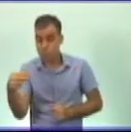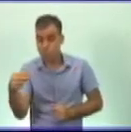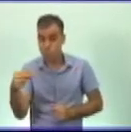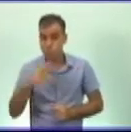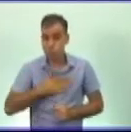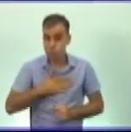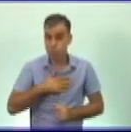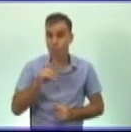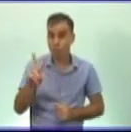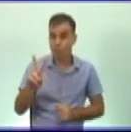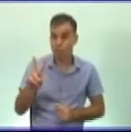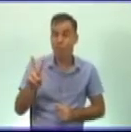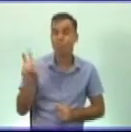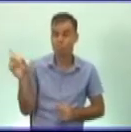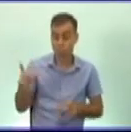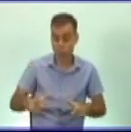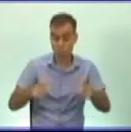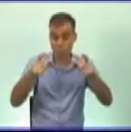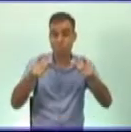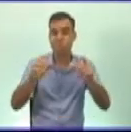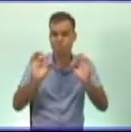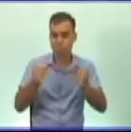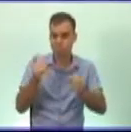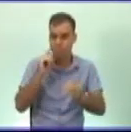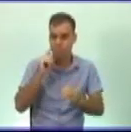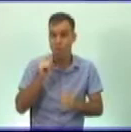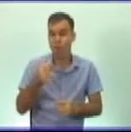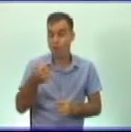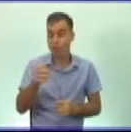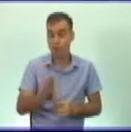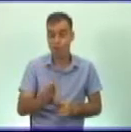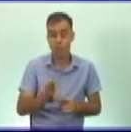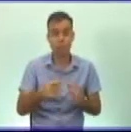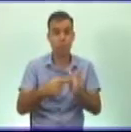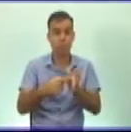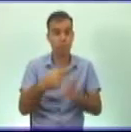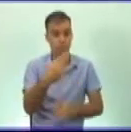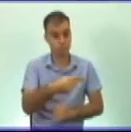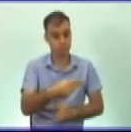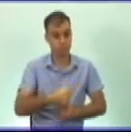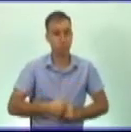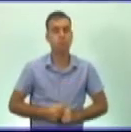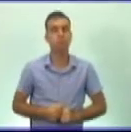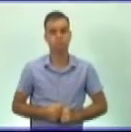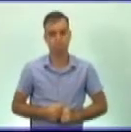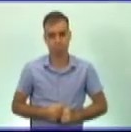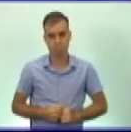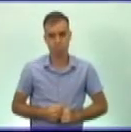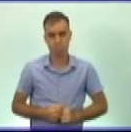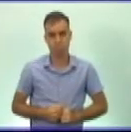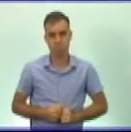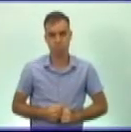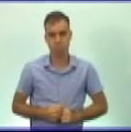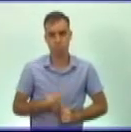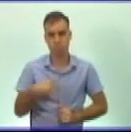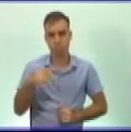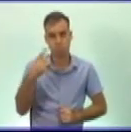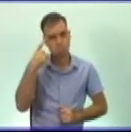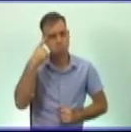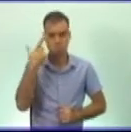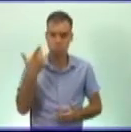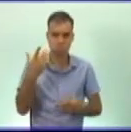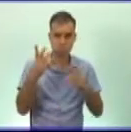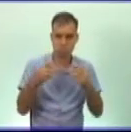en el caso del cilindro es el área de la base por la altura. Vamos entonces a determinar